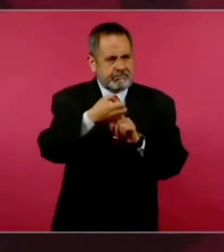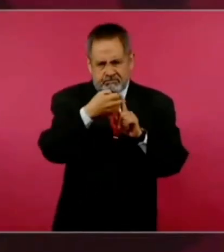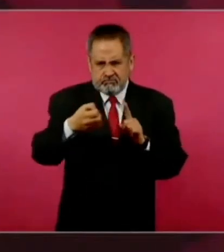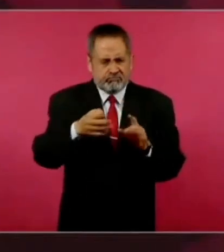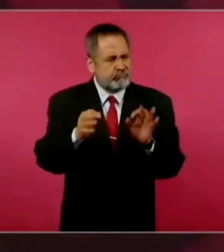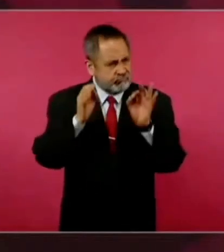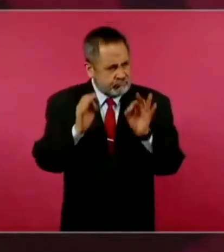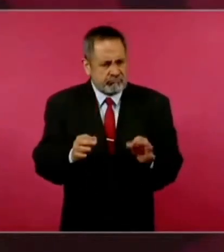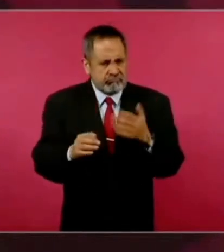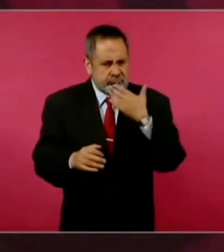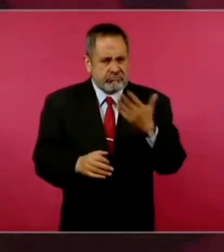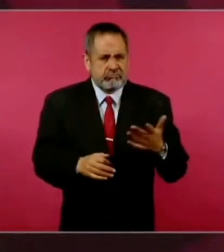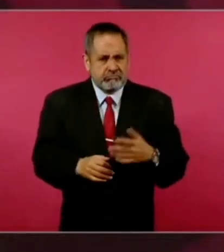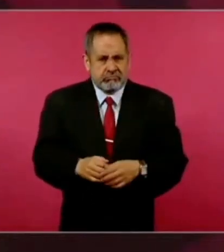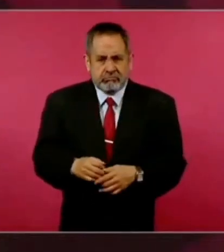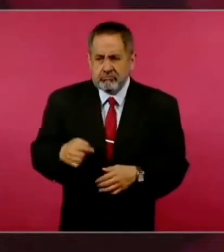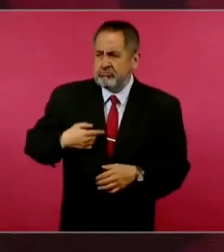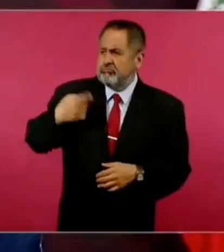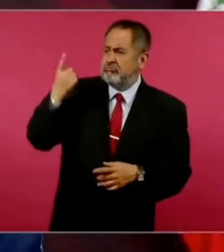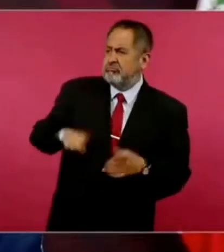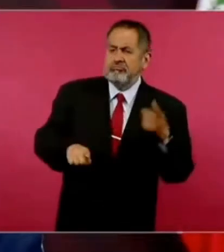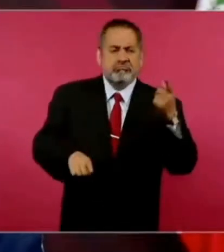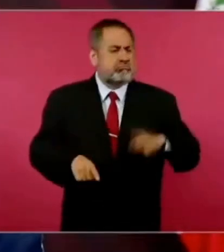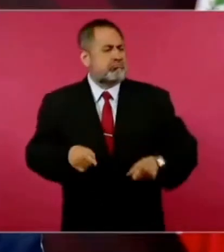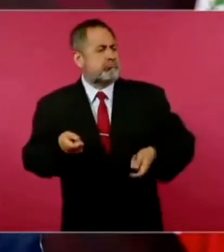ordenada, sin autoritarismos,